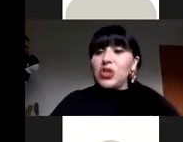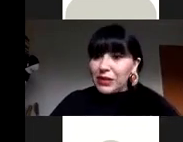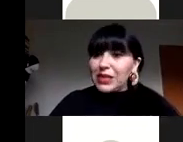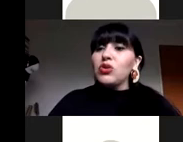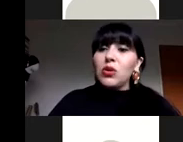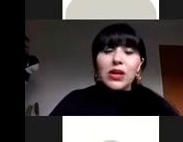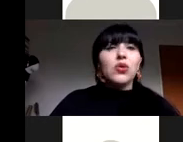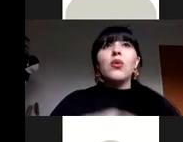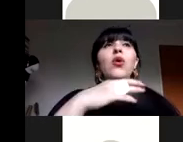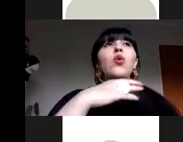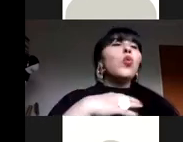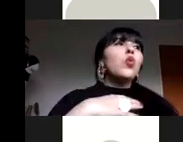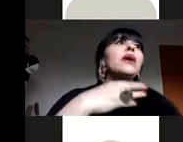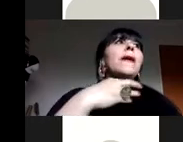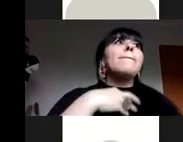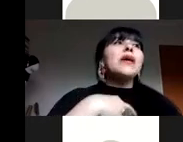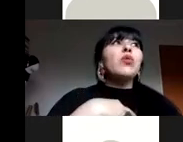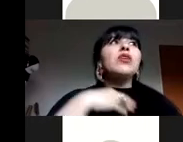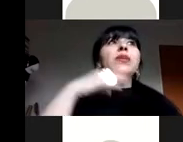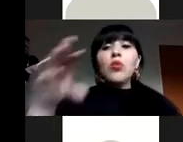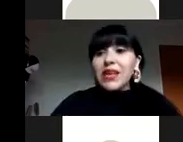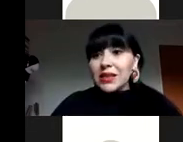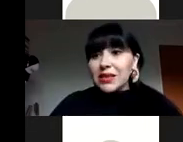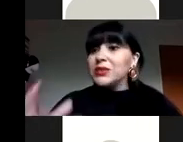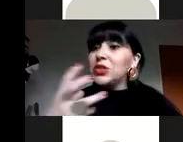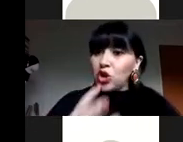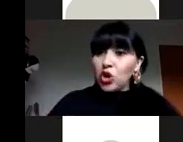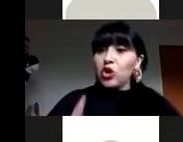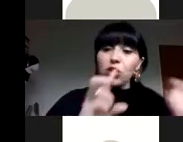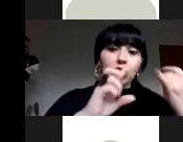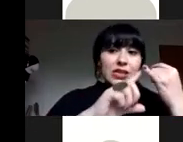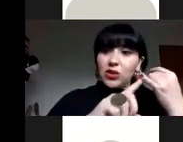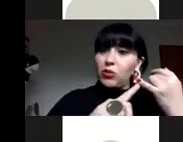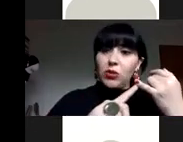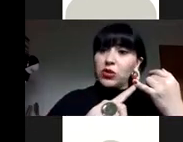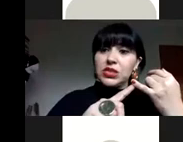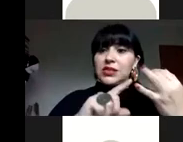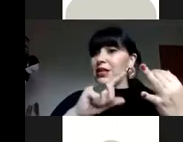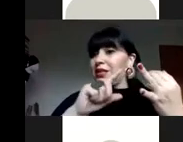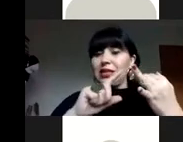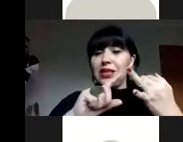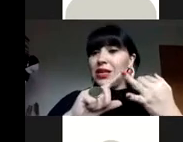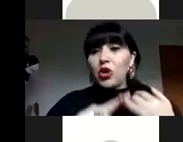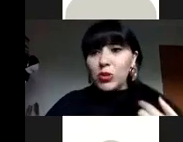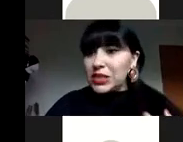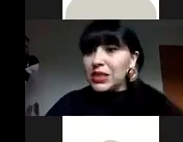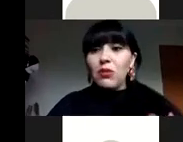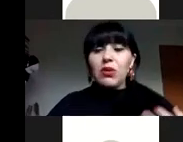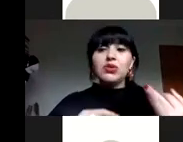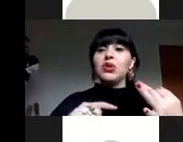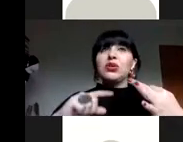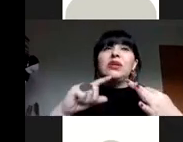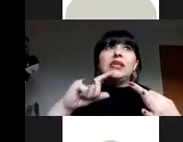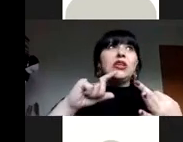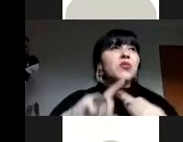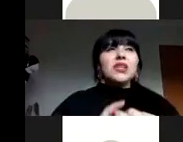Yo también estoy de acuerdo. Me cuido para cuidarte. Si yo, ni como docente, ni como asistente de la